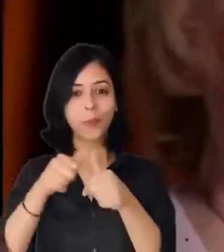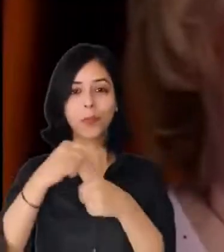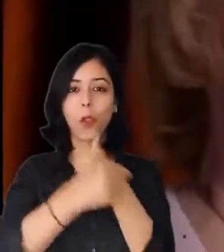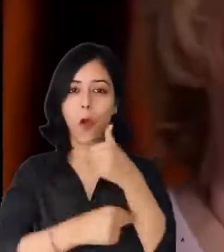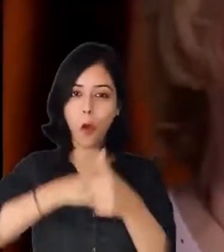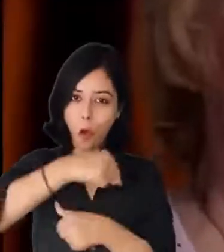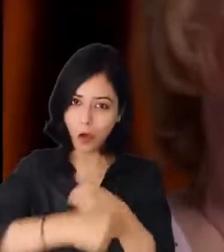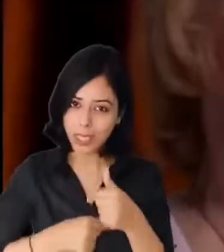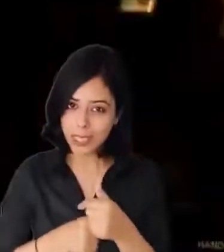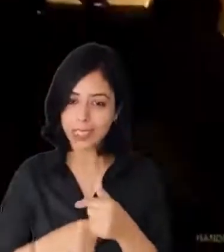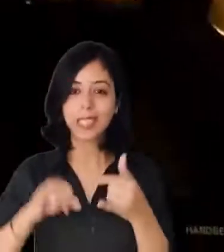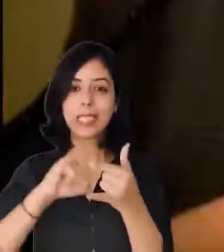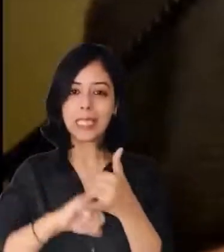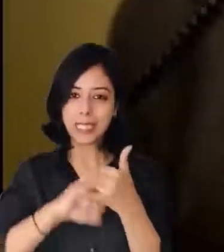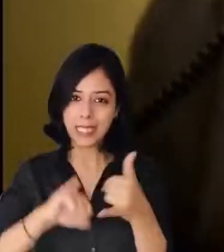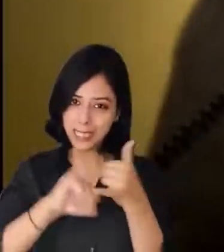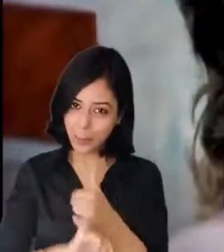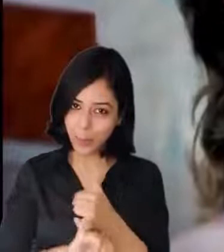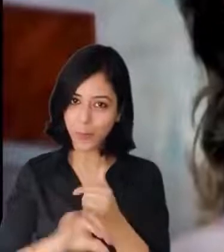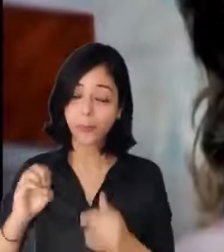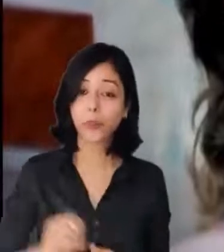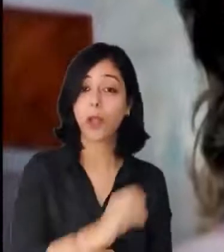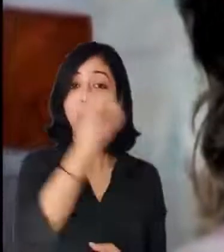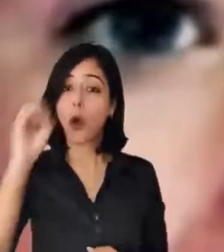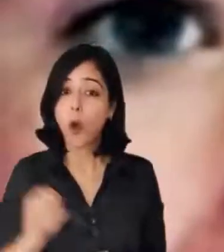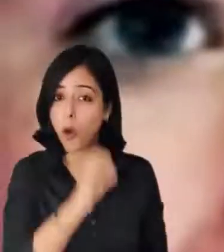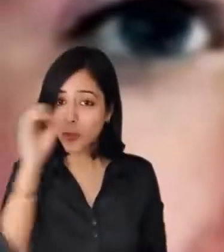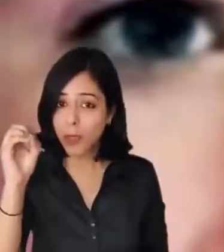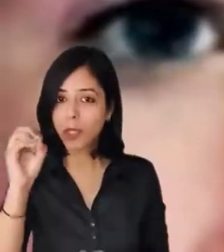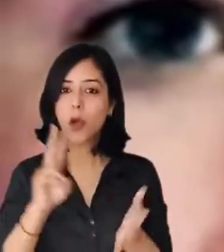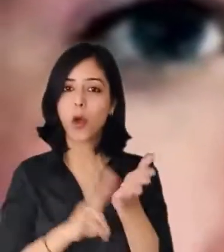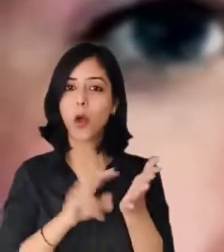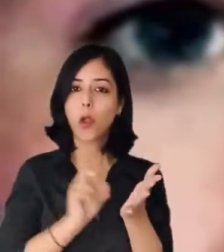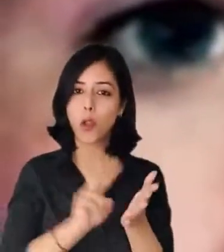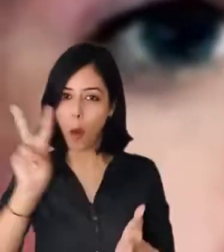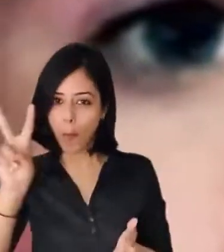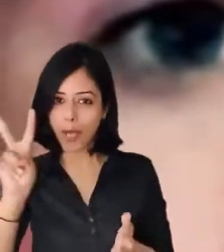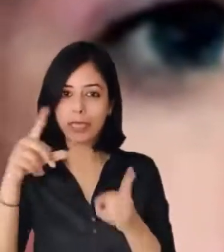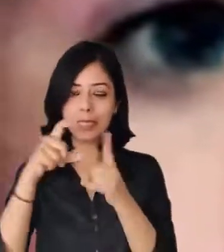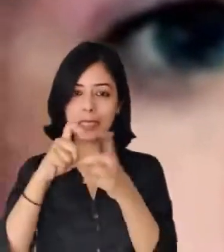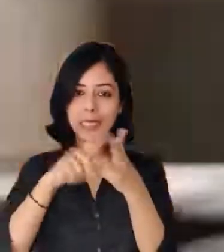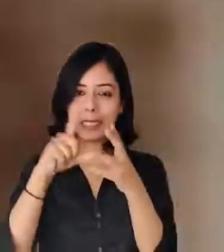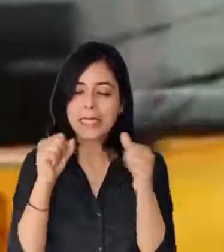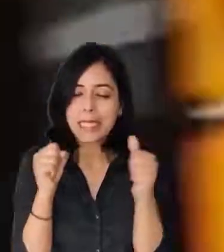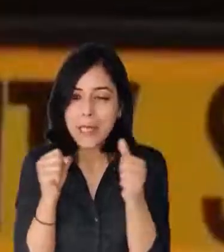Sabíamos que pasaba algo. Pero ninguno había visto a Robin desde que se había bajado del autobús.